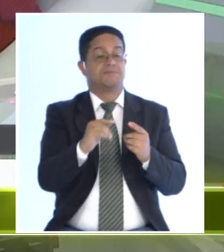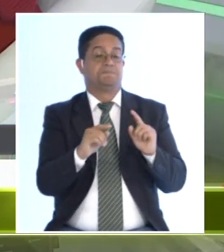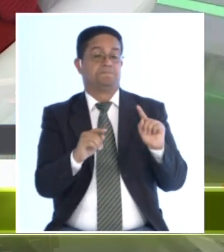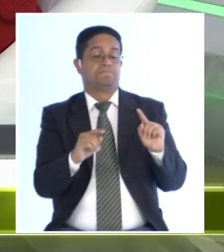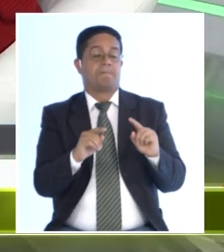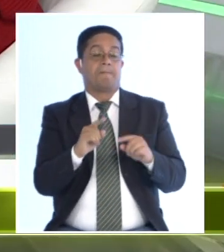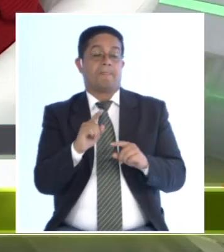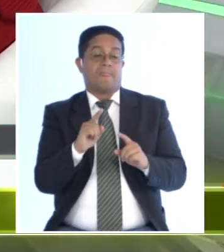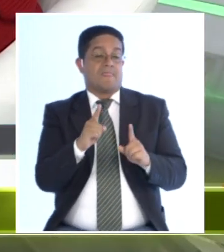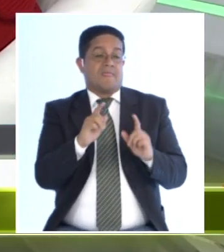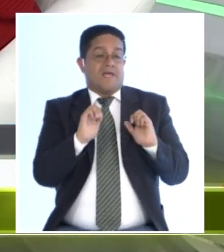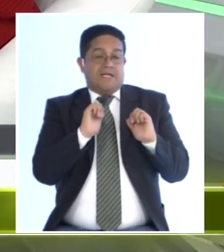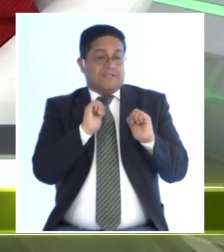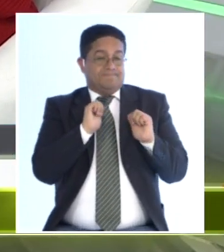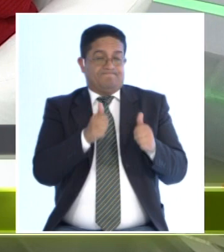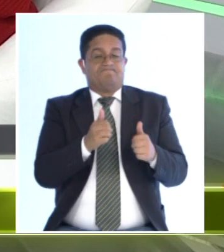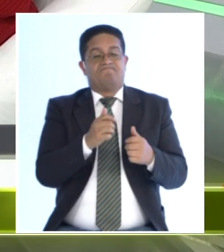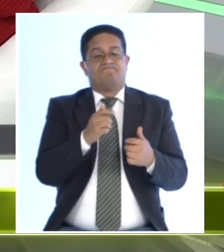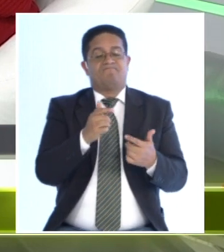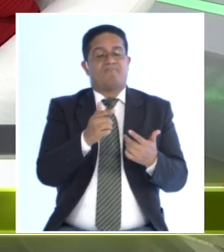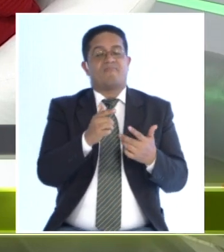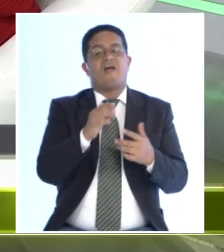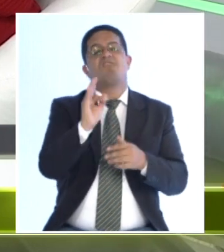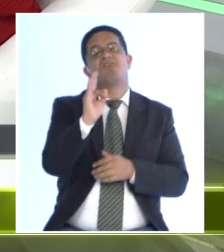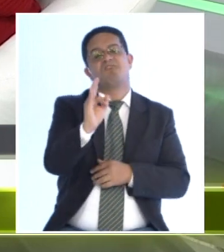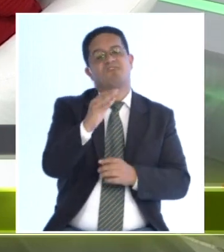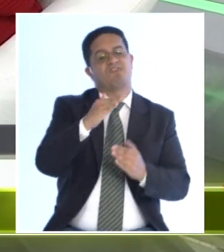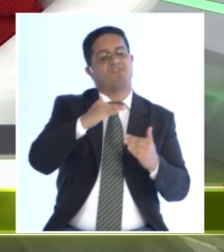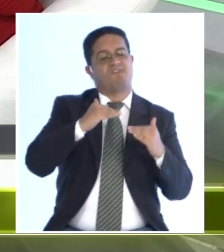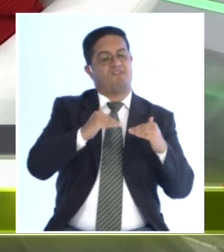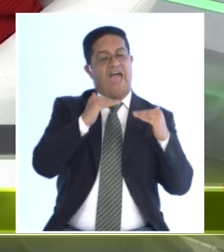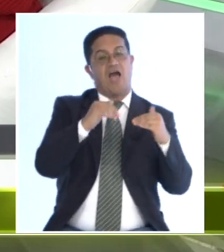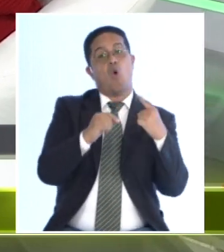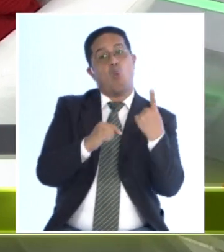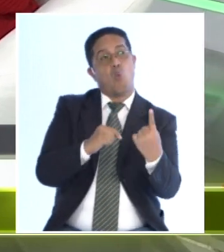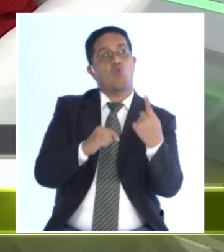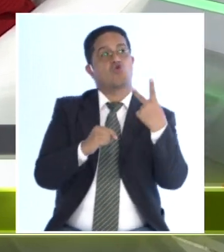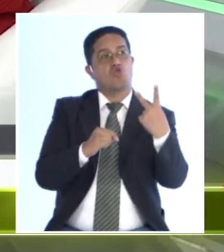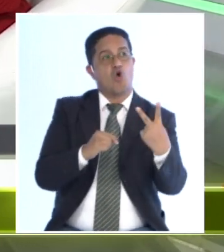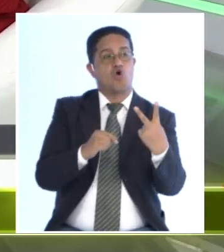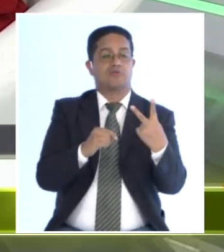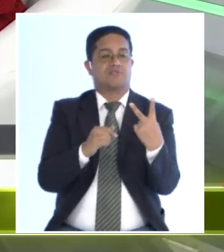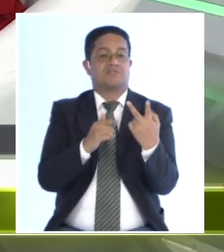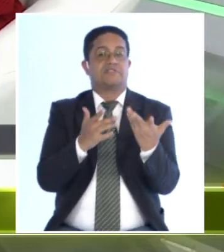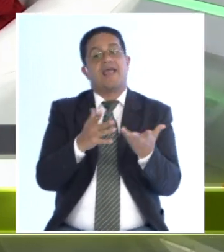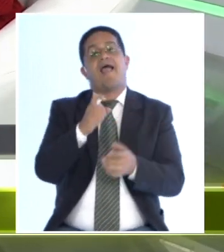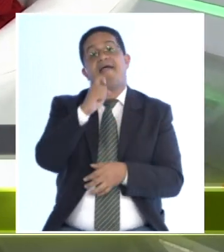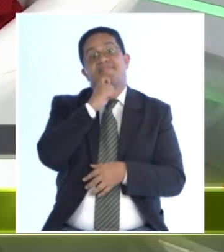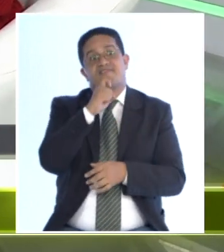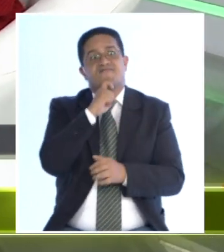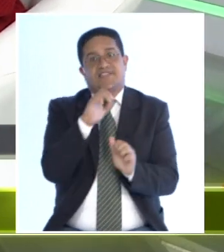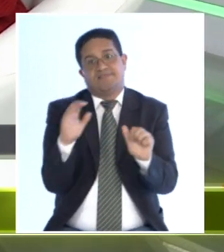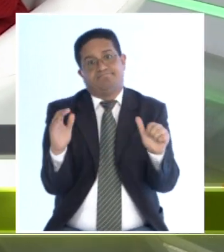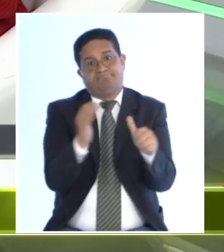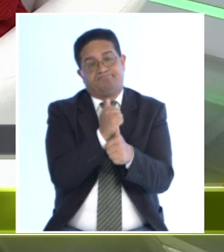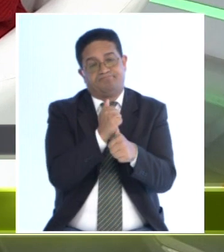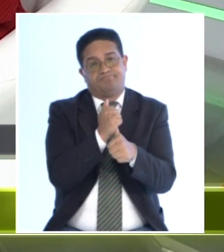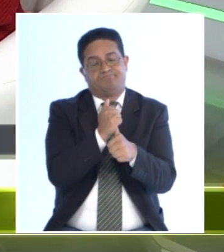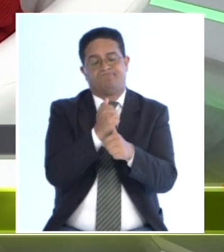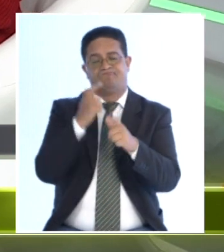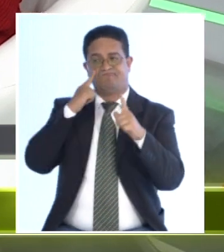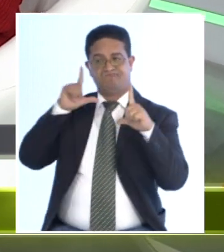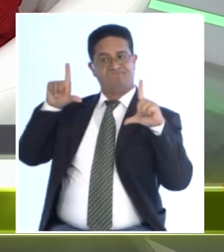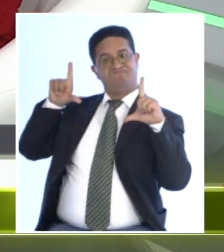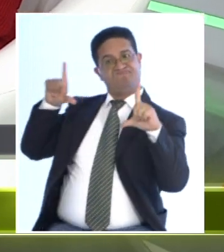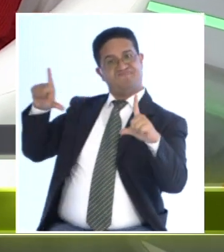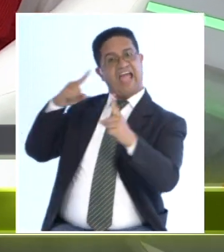Las primeras fases, que denominamos fase 1 y fase 2, son fases tempranas en la cual es difícil diagnosticarlo con una simple